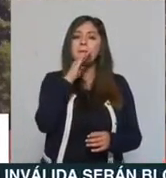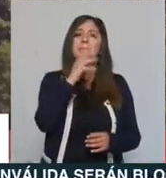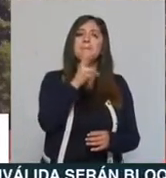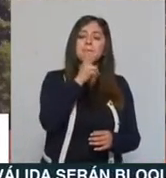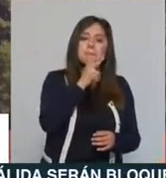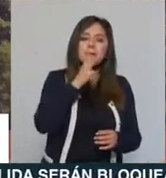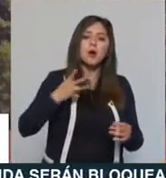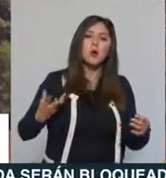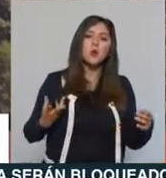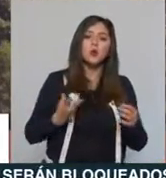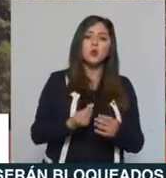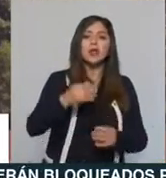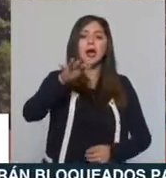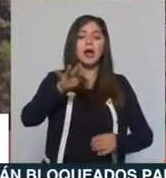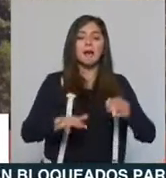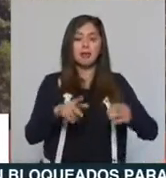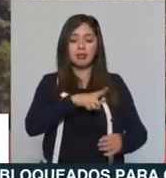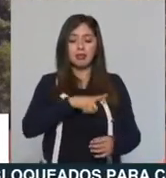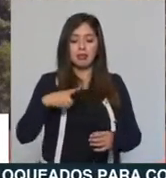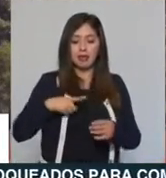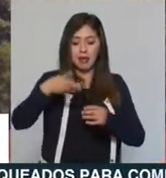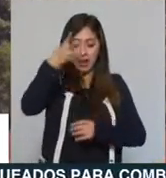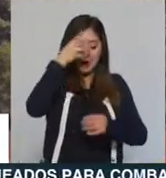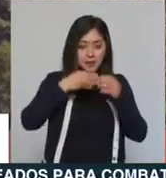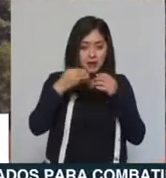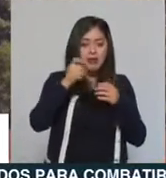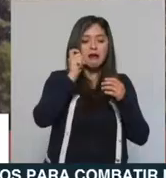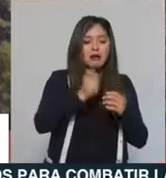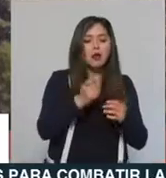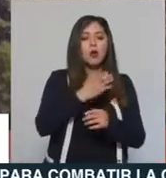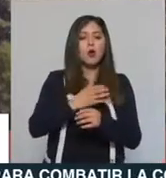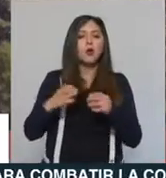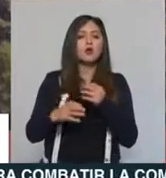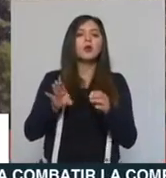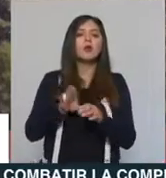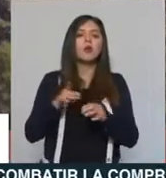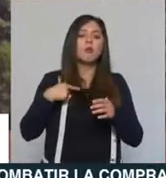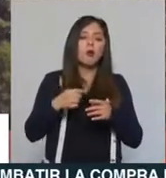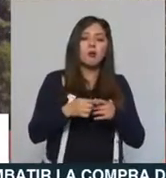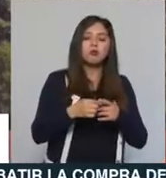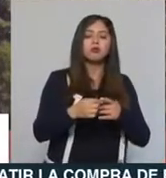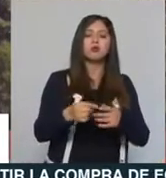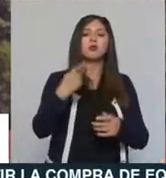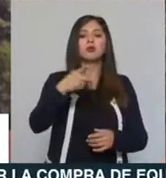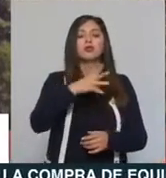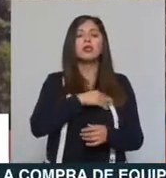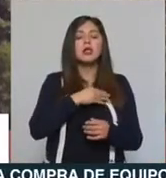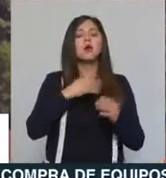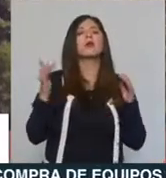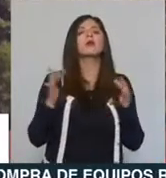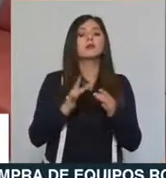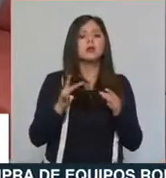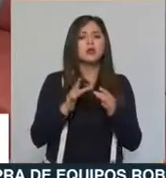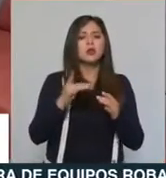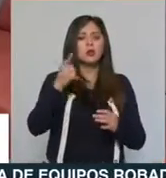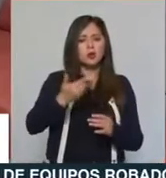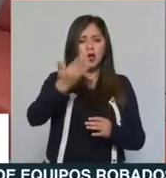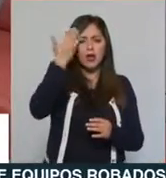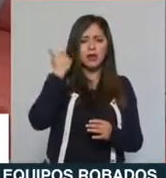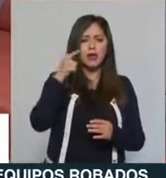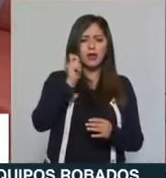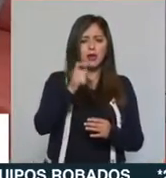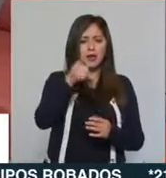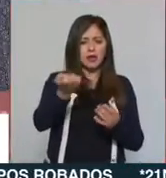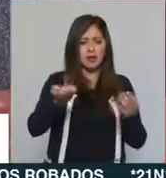padres de familia necesitamos a veces aprender a ser padres y saber cómo guiar a nuestros hijos, cómo contactarnos con ellos. Me decías, tenías un pequeño ejercicio, una